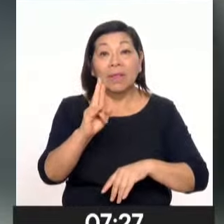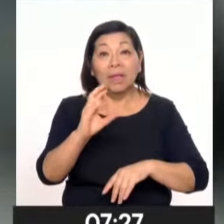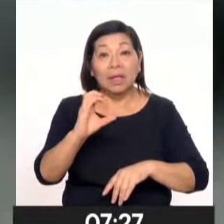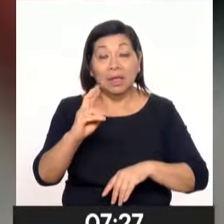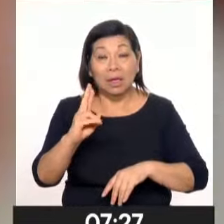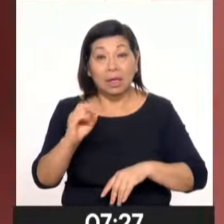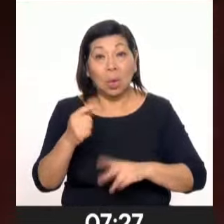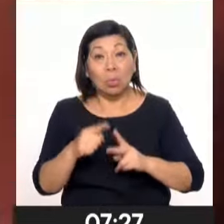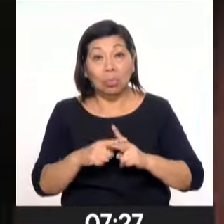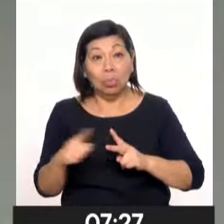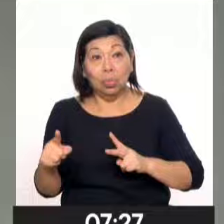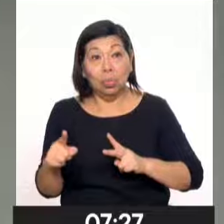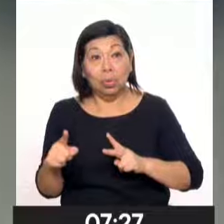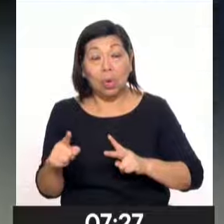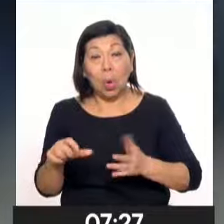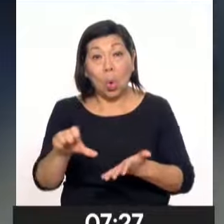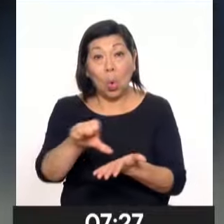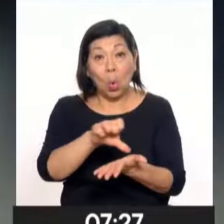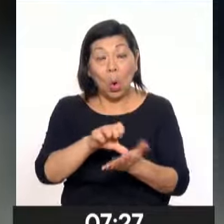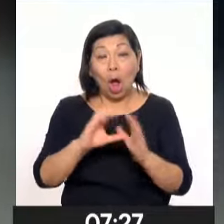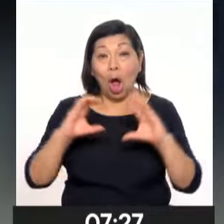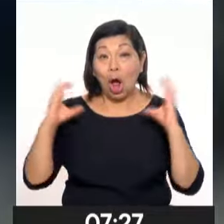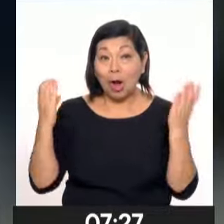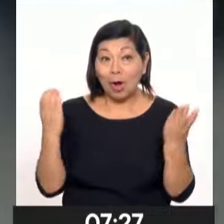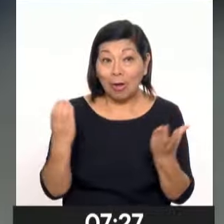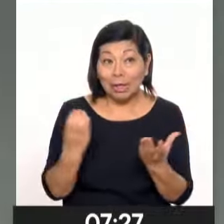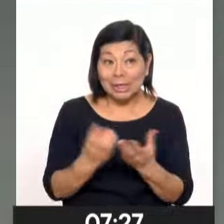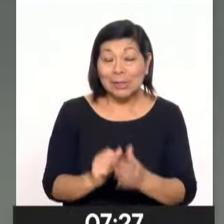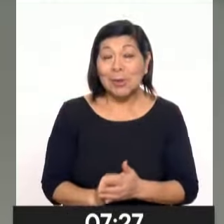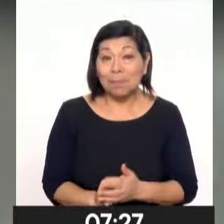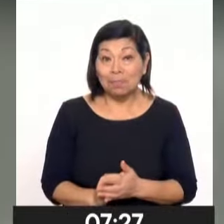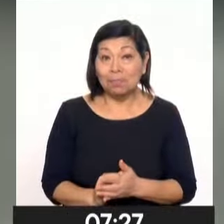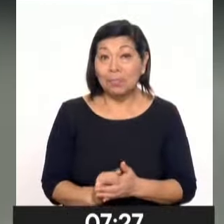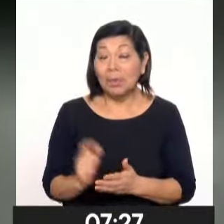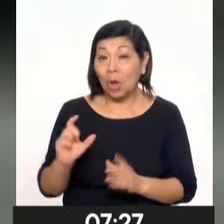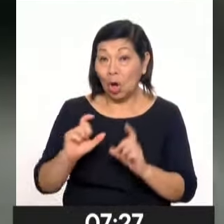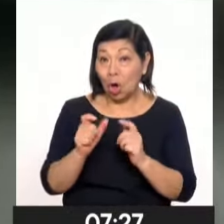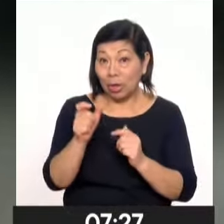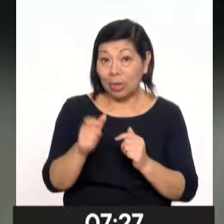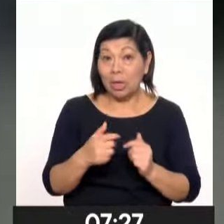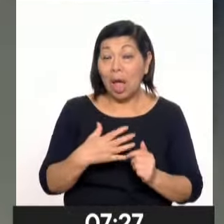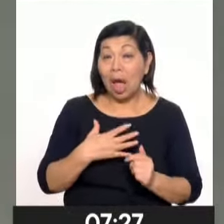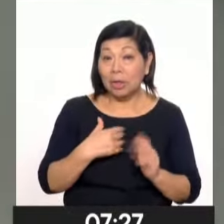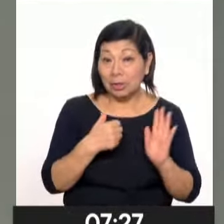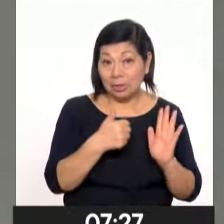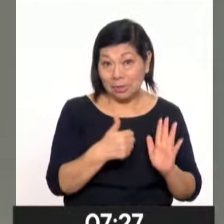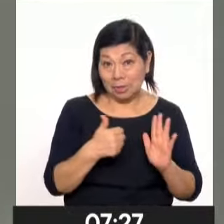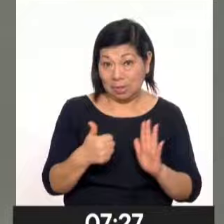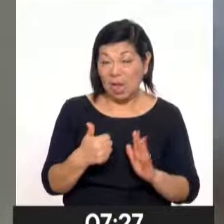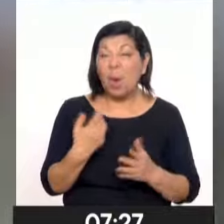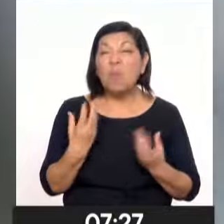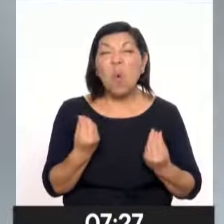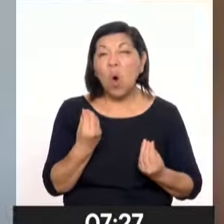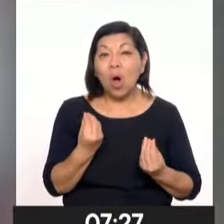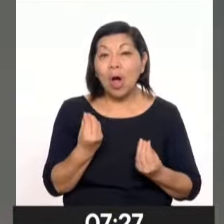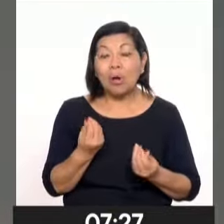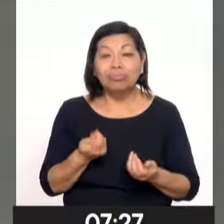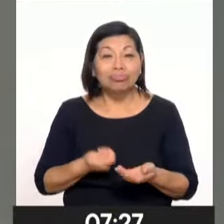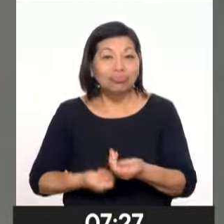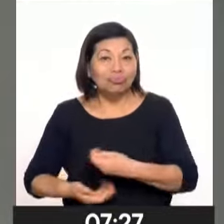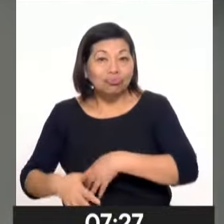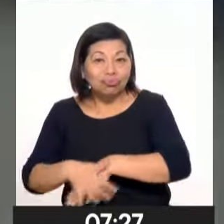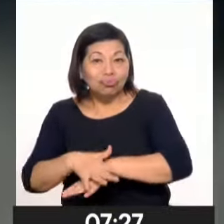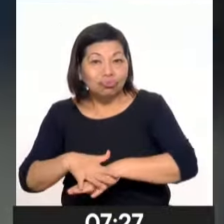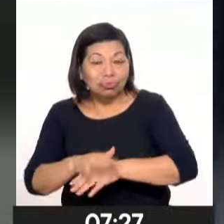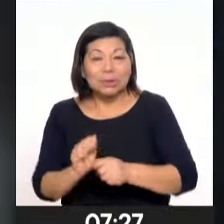Nacional cuando salía de una de las sedes del Congreso de la República. El legislador de 66 años es acusado del delito contra la